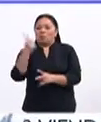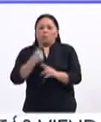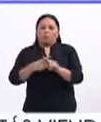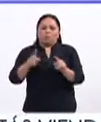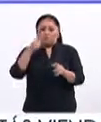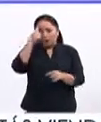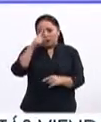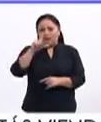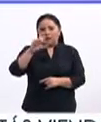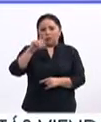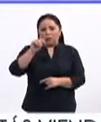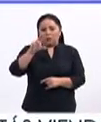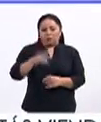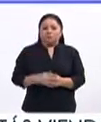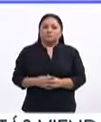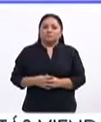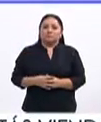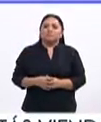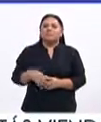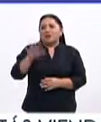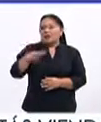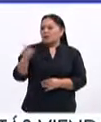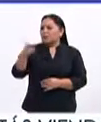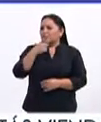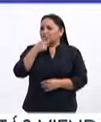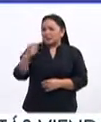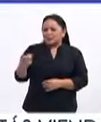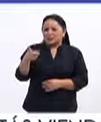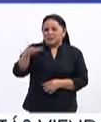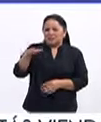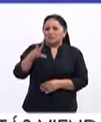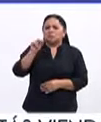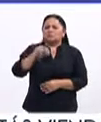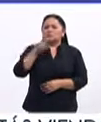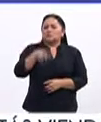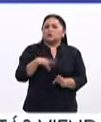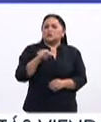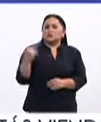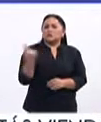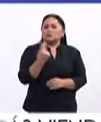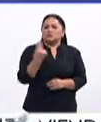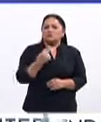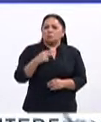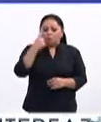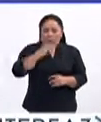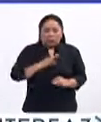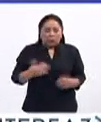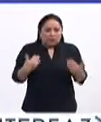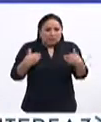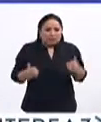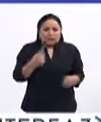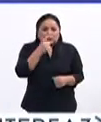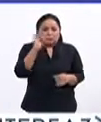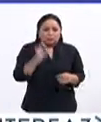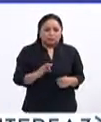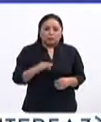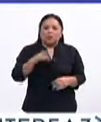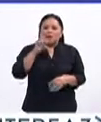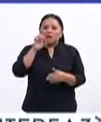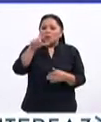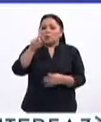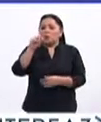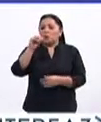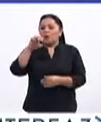a los lectores. Dejarse ir, como tú bien dices, a veces no es necesario querer entender el poema